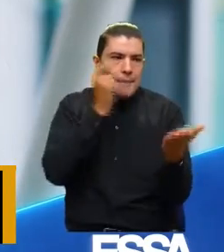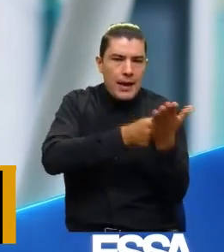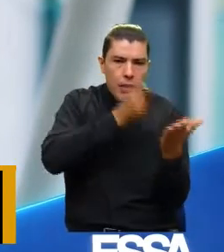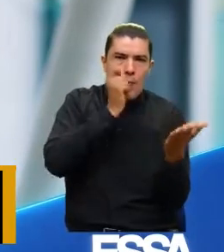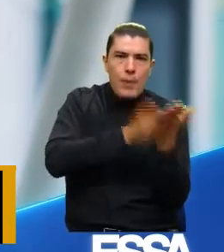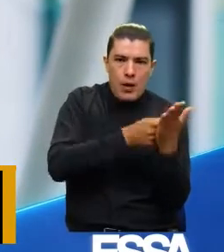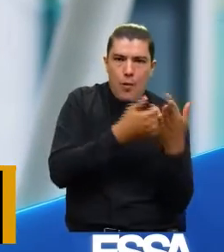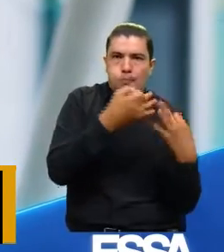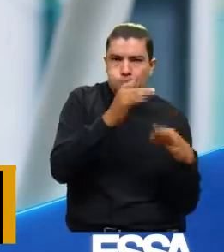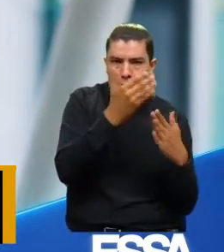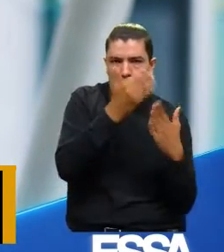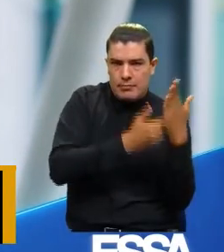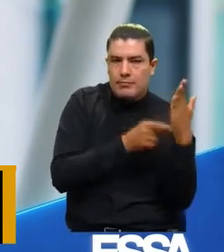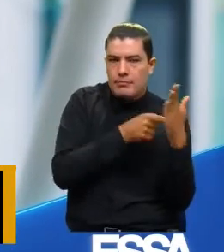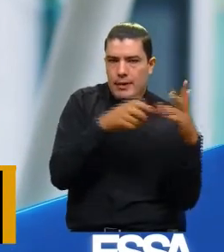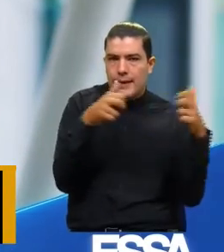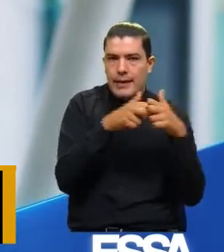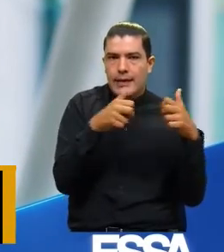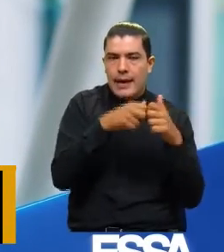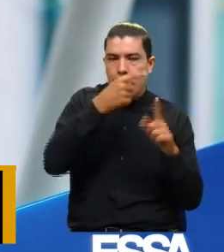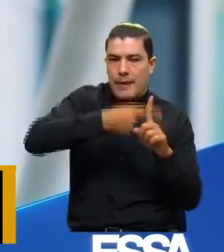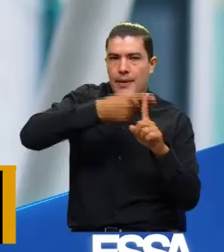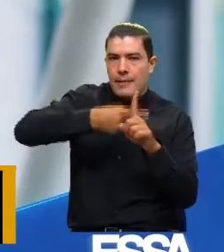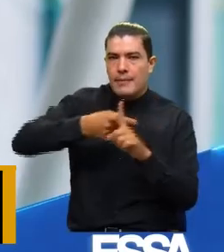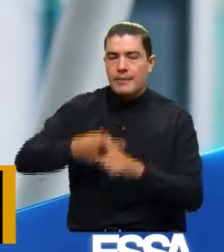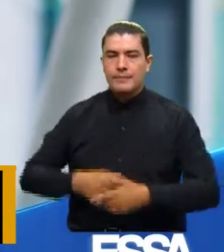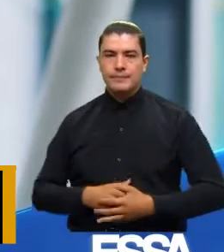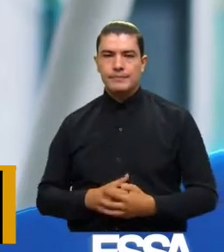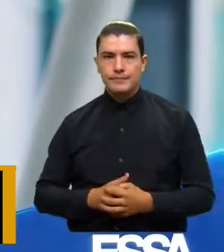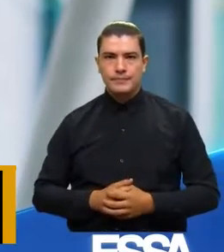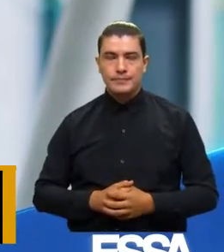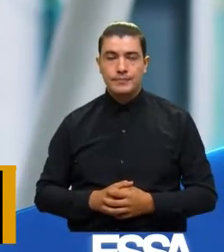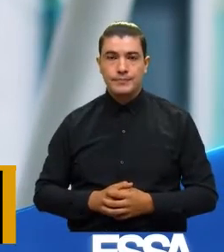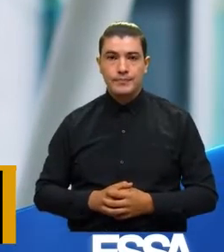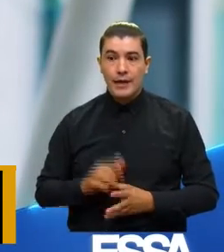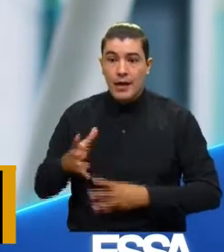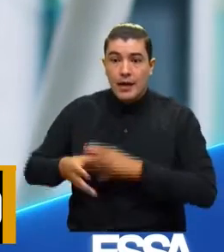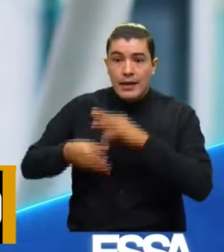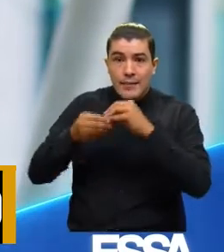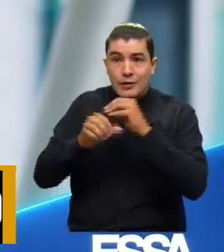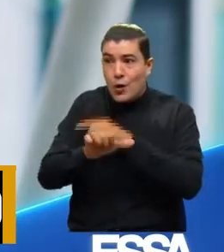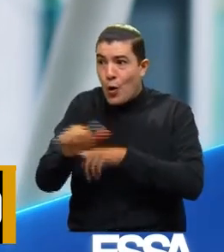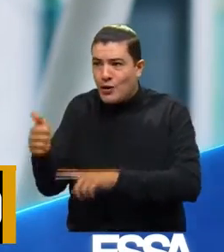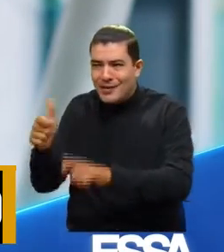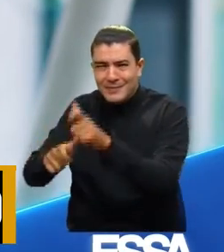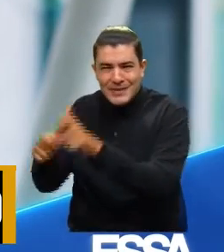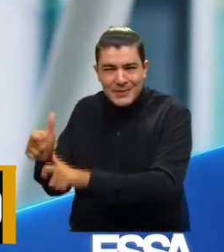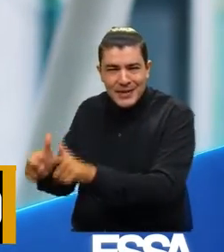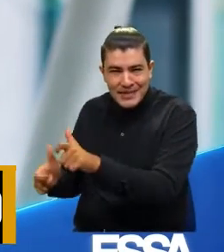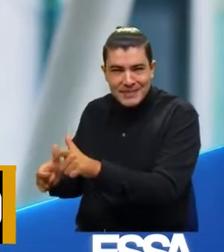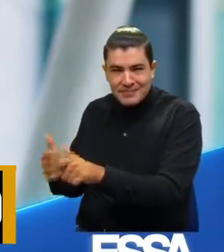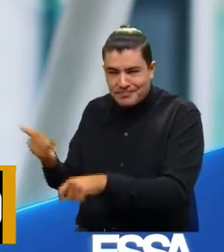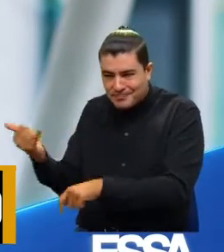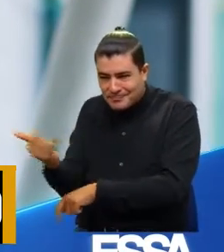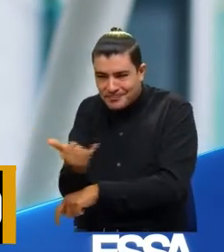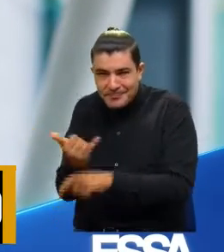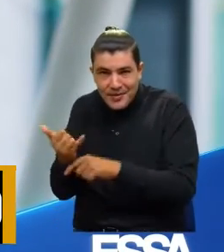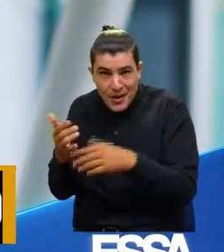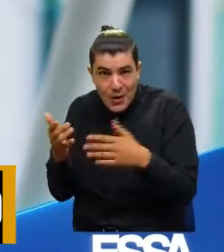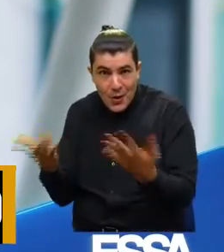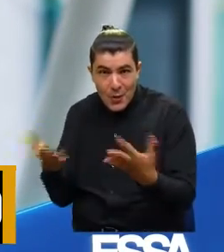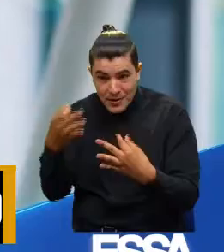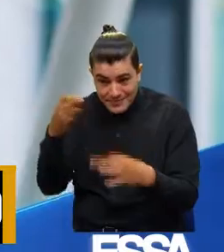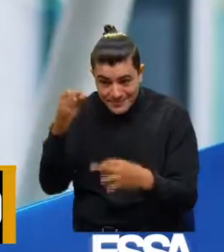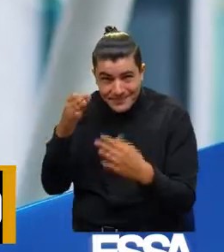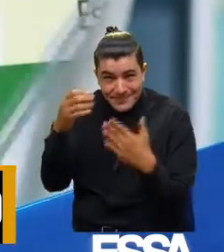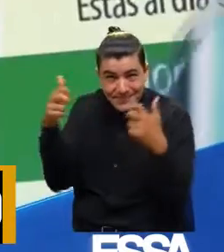servicio del recibo de la luz. Y hay otro gran grupo de clientes usuarios donde a través de la